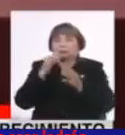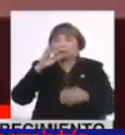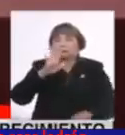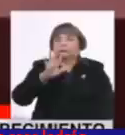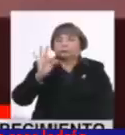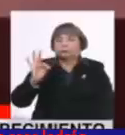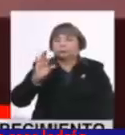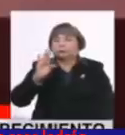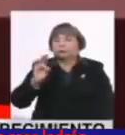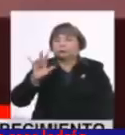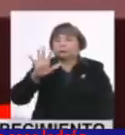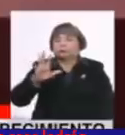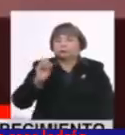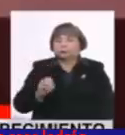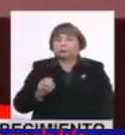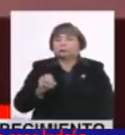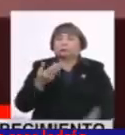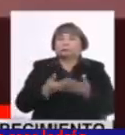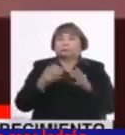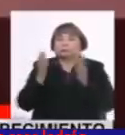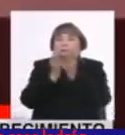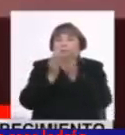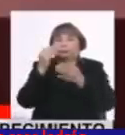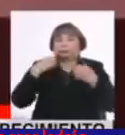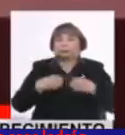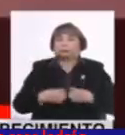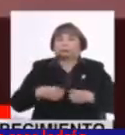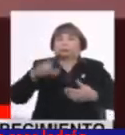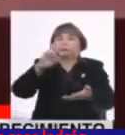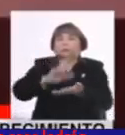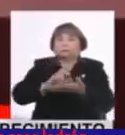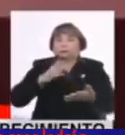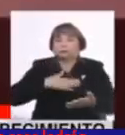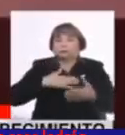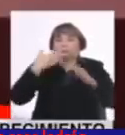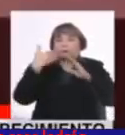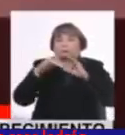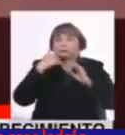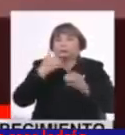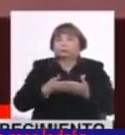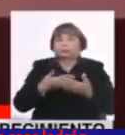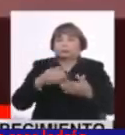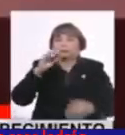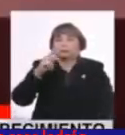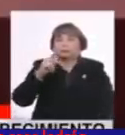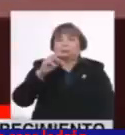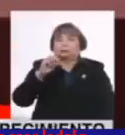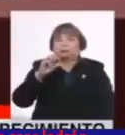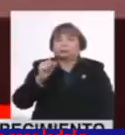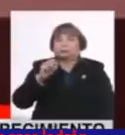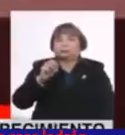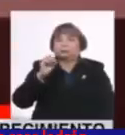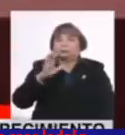el 59850 RPP, del Colegio de Abogados de Lima. Relax. Mi correo electrónico es